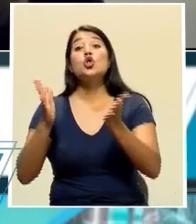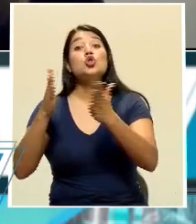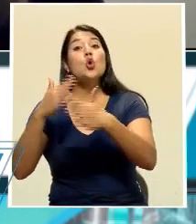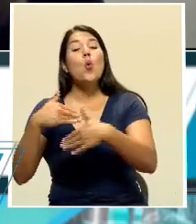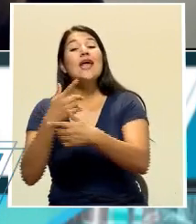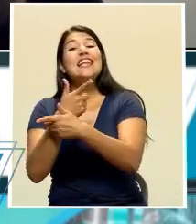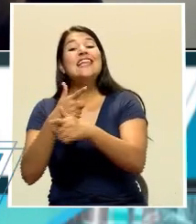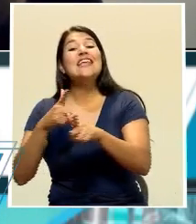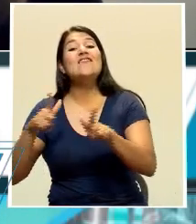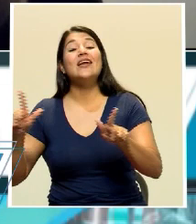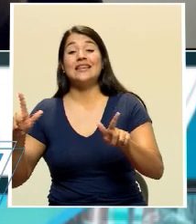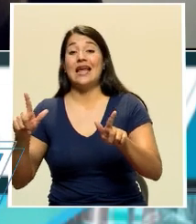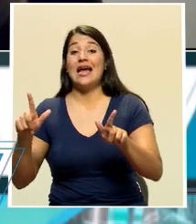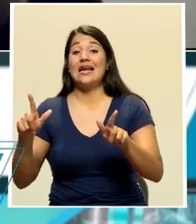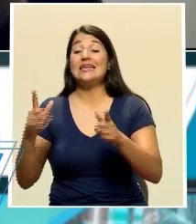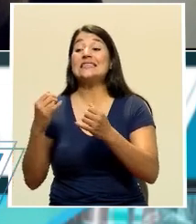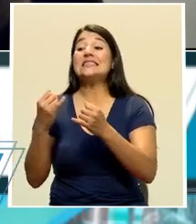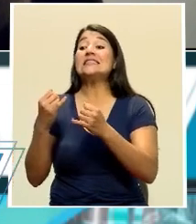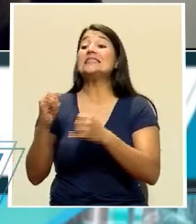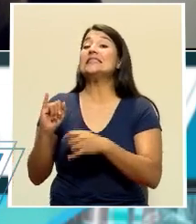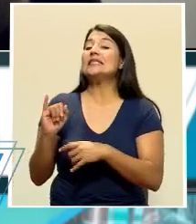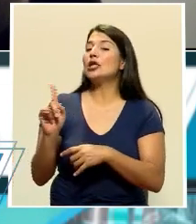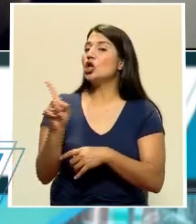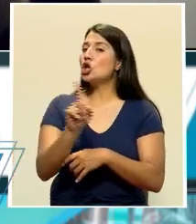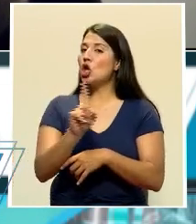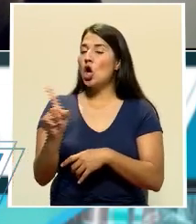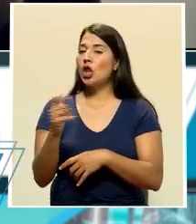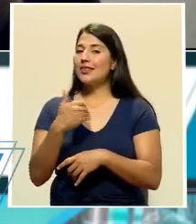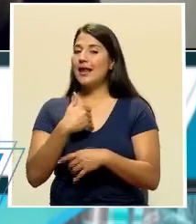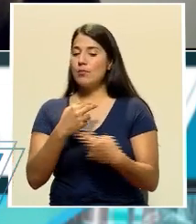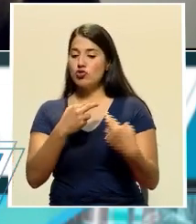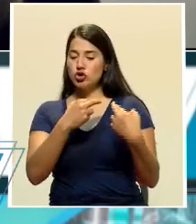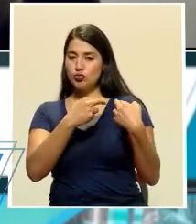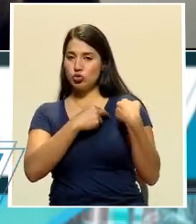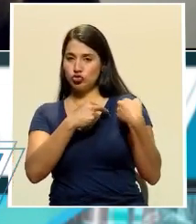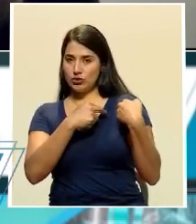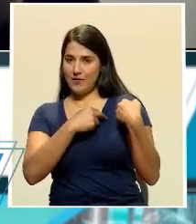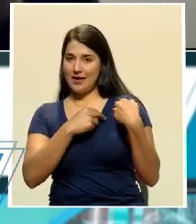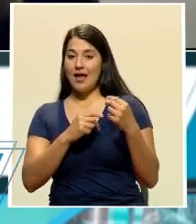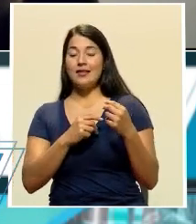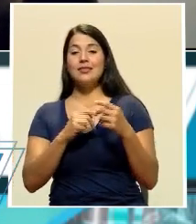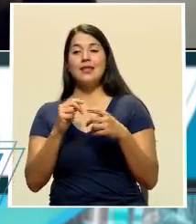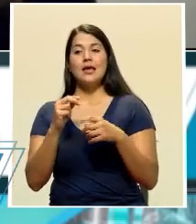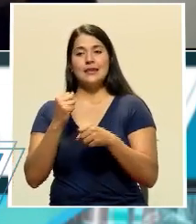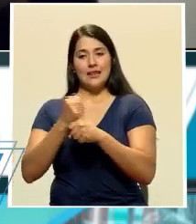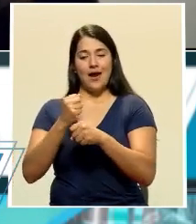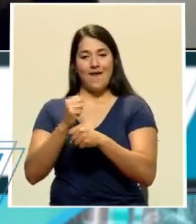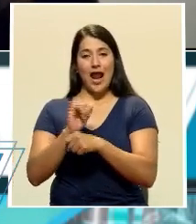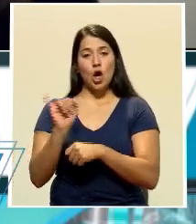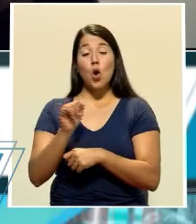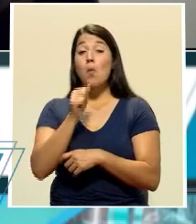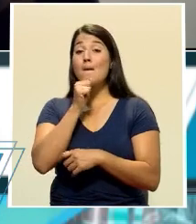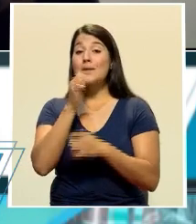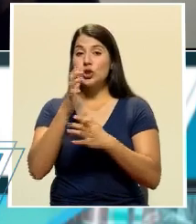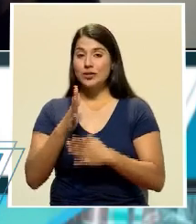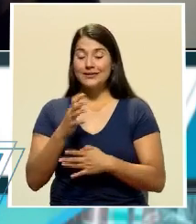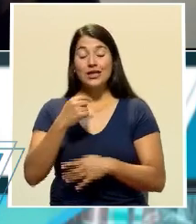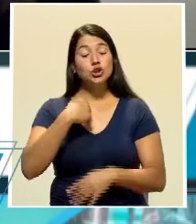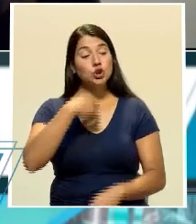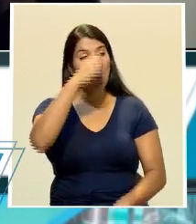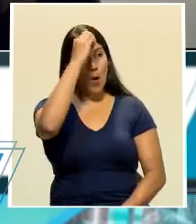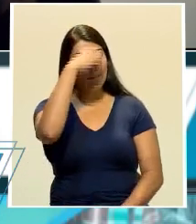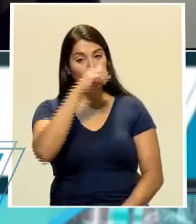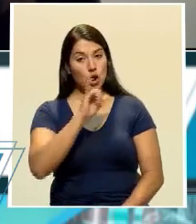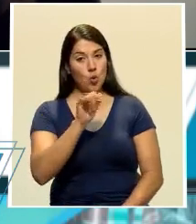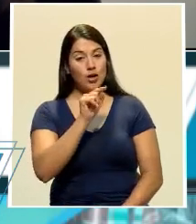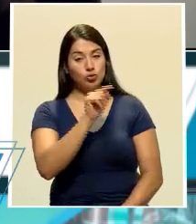prensa sin corresponsabilidad en autocontención del ejercicio de la prensa. Así es, yo coincido con